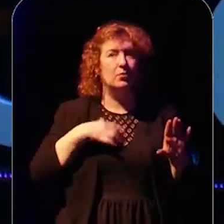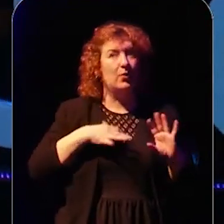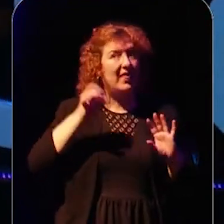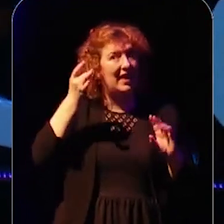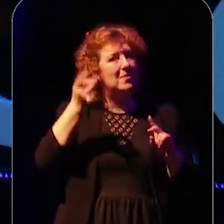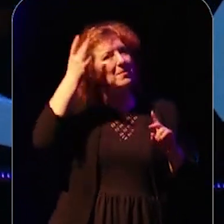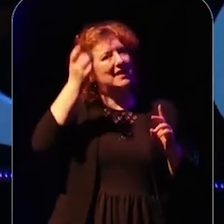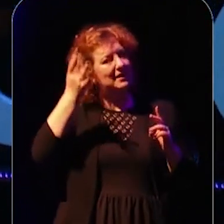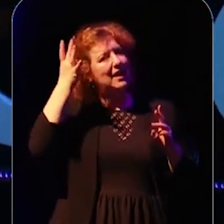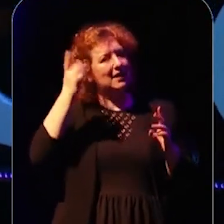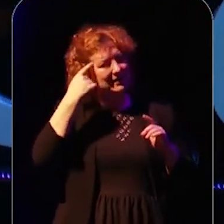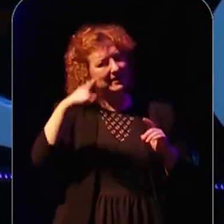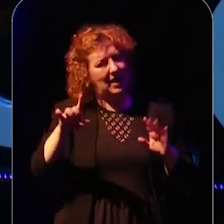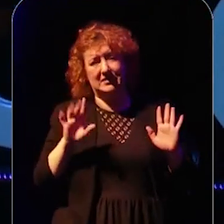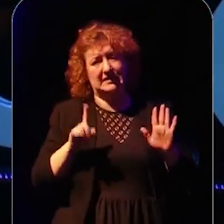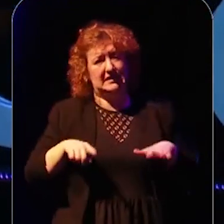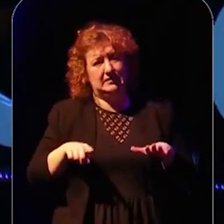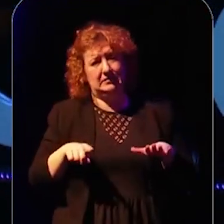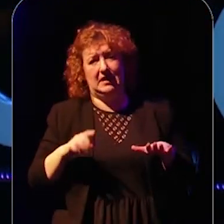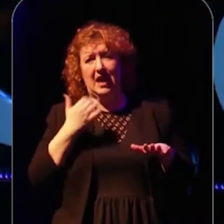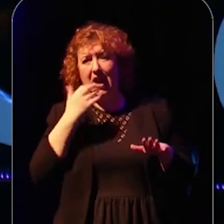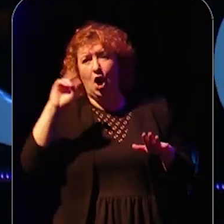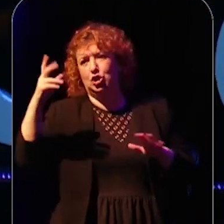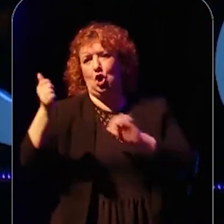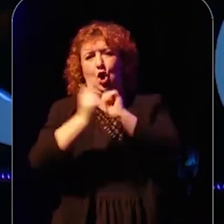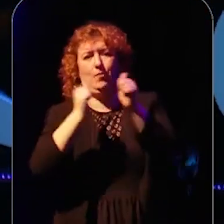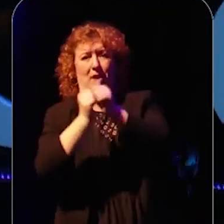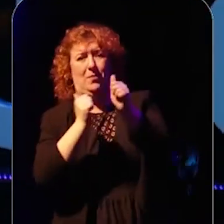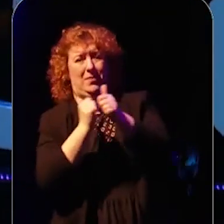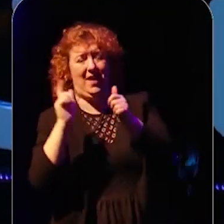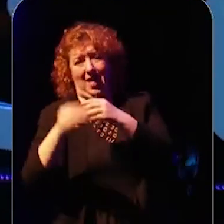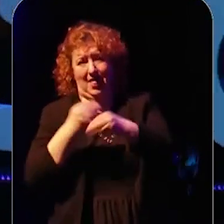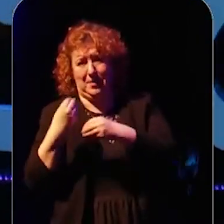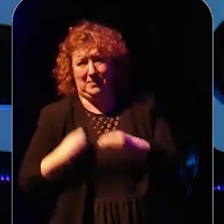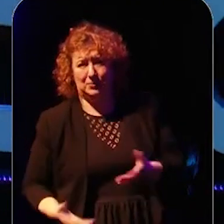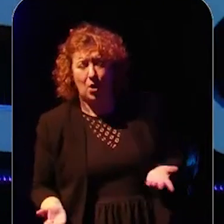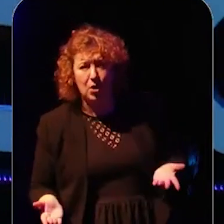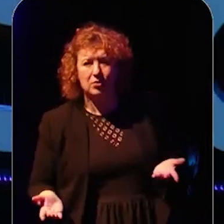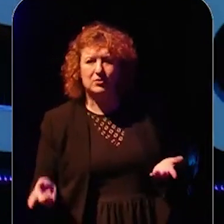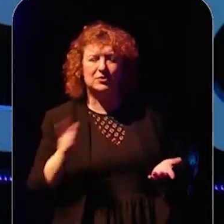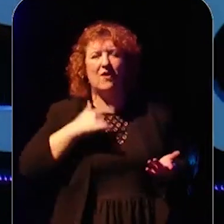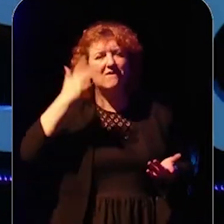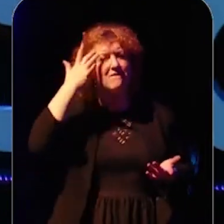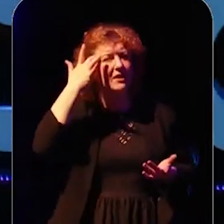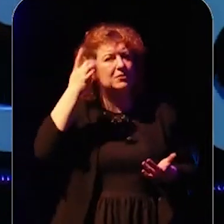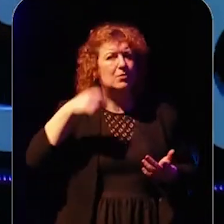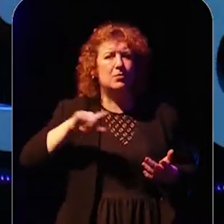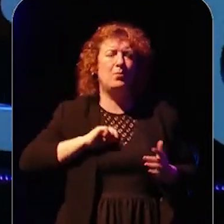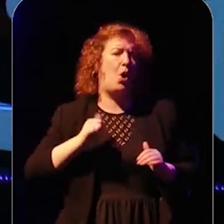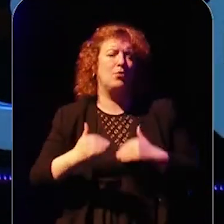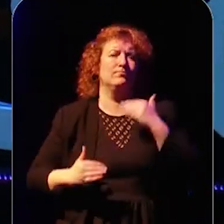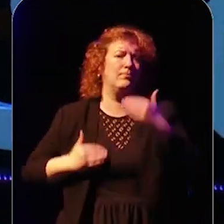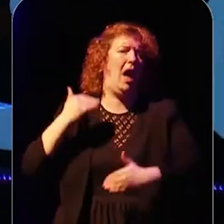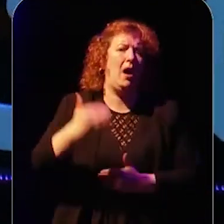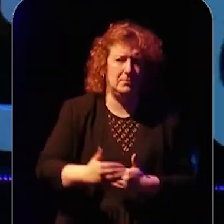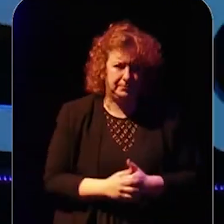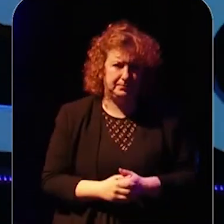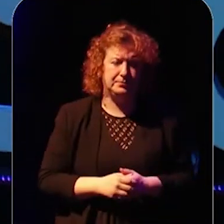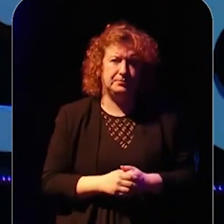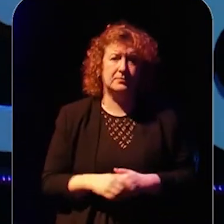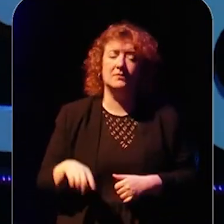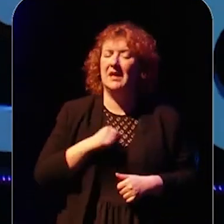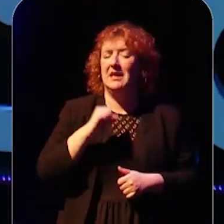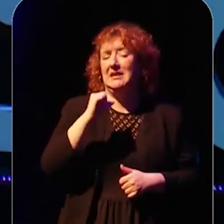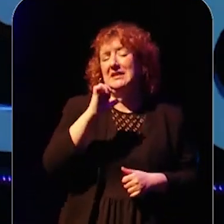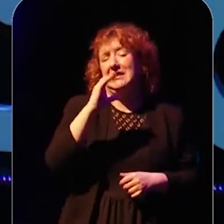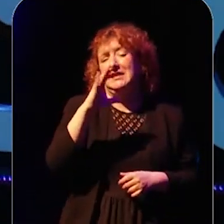algo, todos sabemos que en 6 meses hay alguien más que lo va a hacer. La filosofía siempre ha sido ir un paso por delante. Y